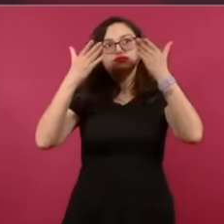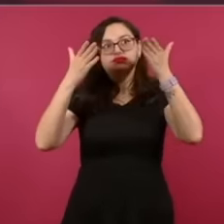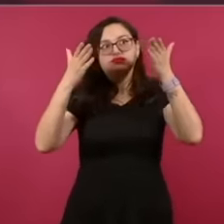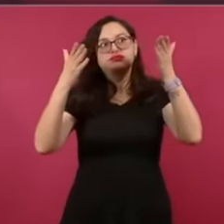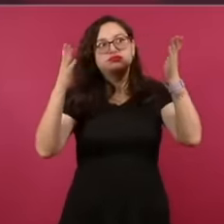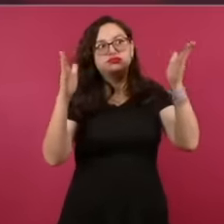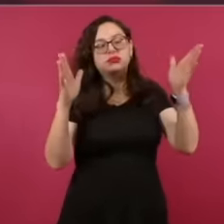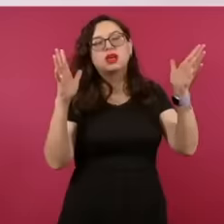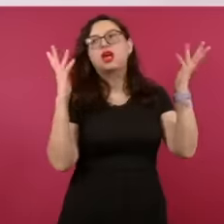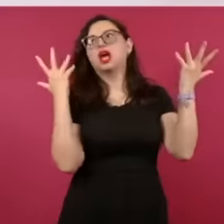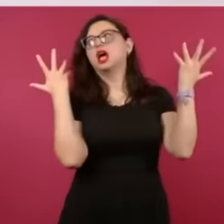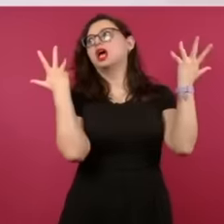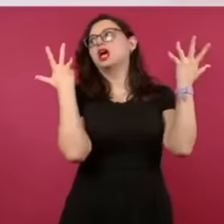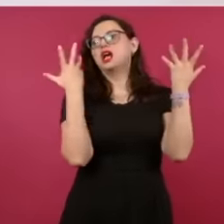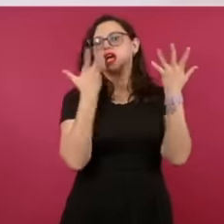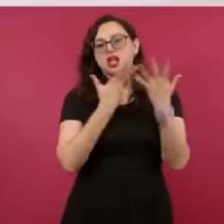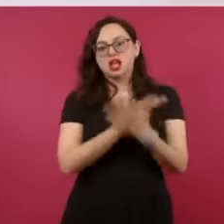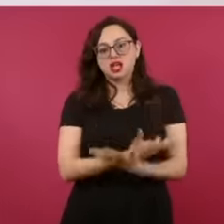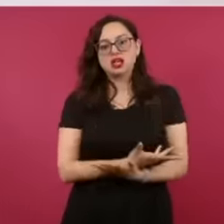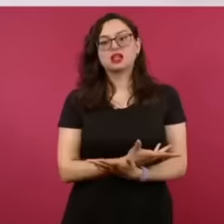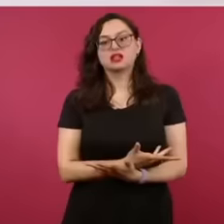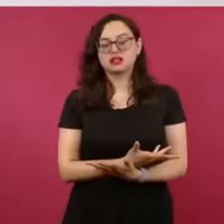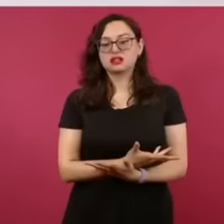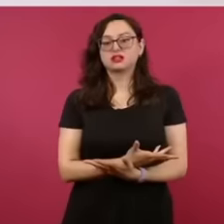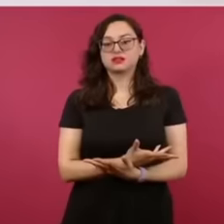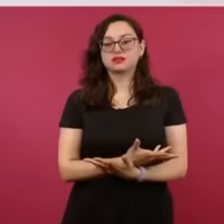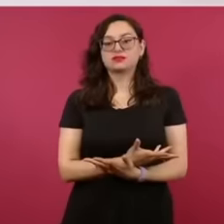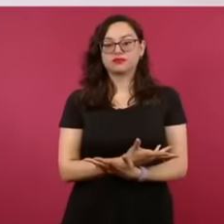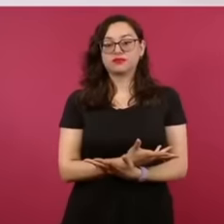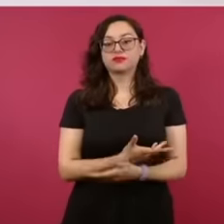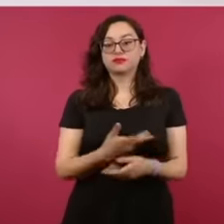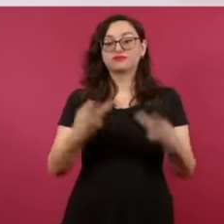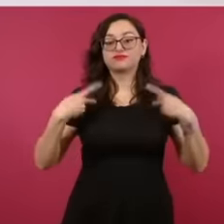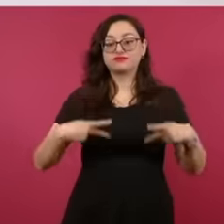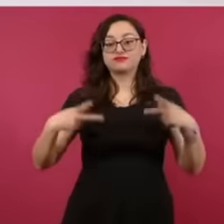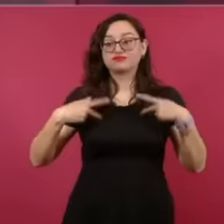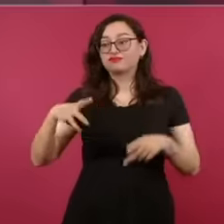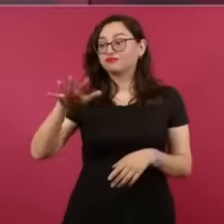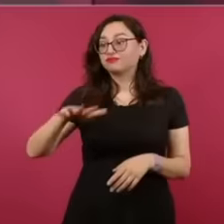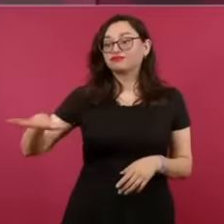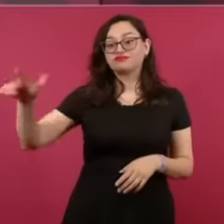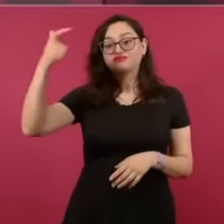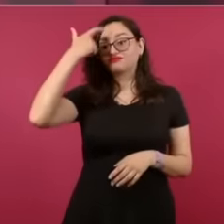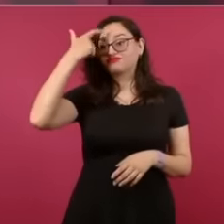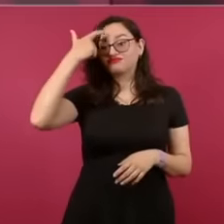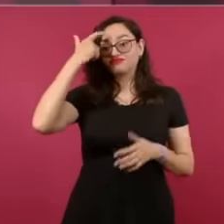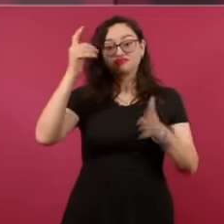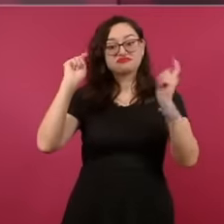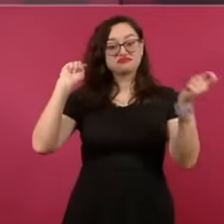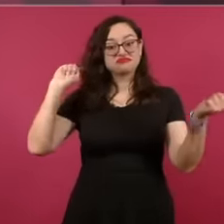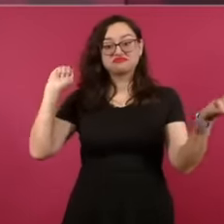llevó a un cambio de mentalidad, y cuando cambia la mentalidad cambia todo,